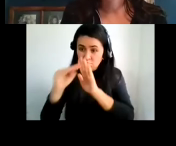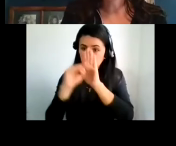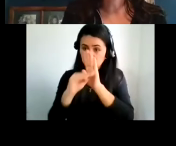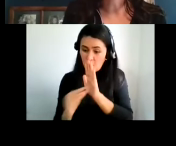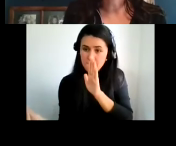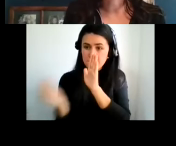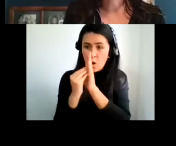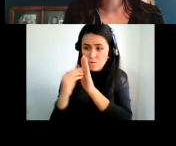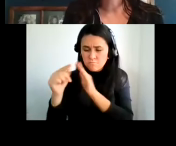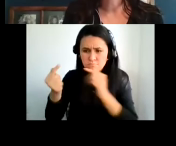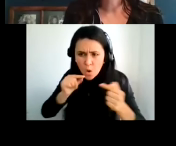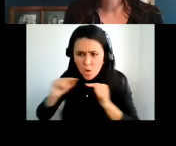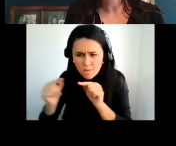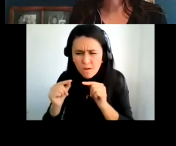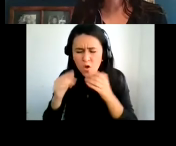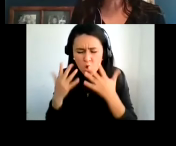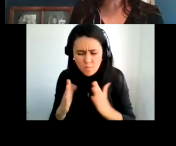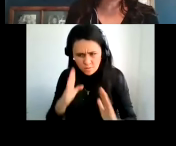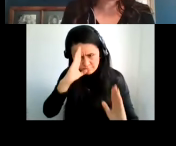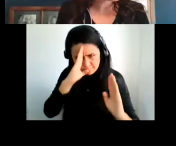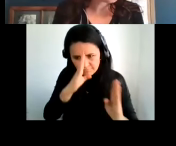tratan de abordarlas.